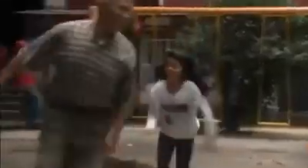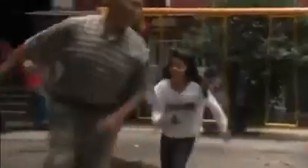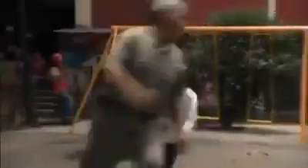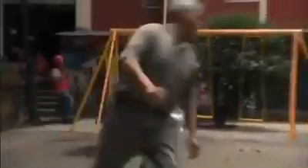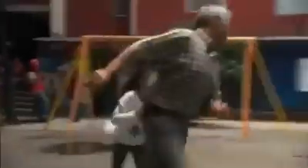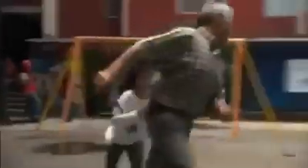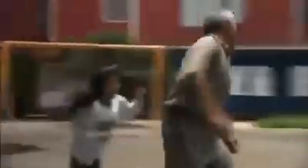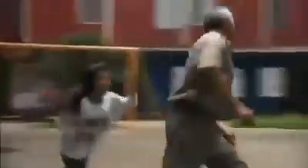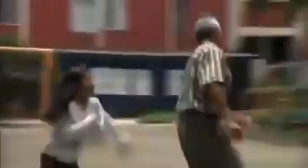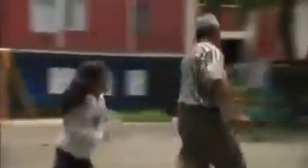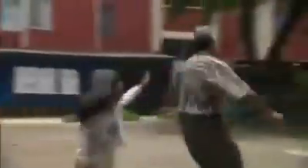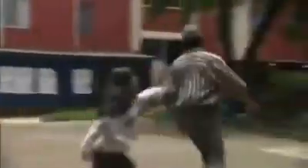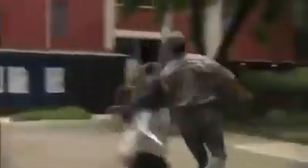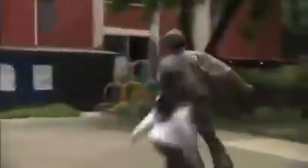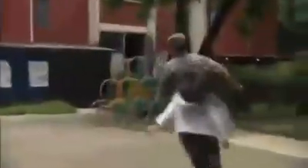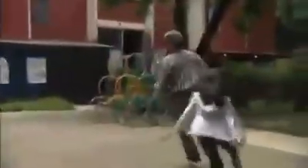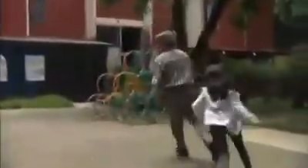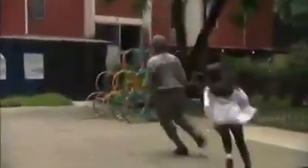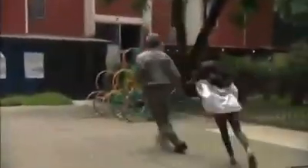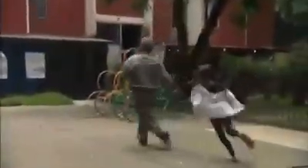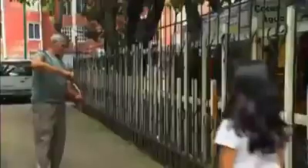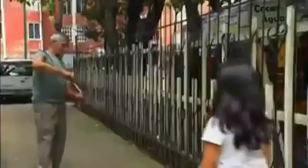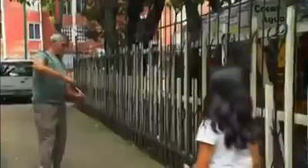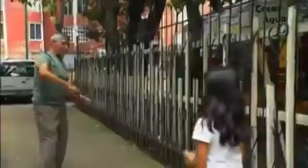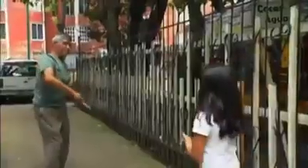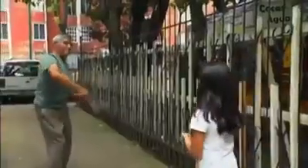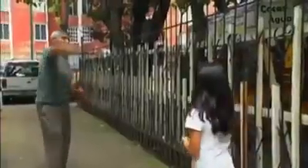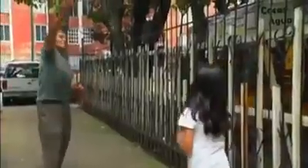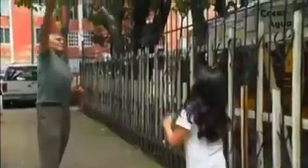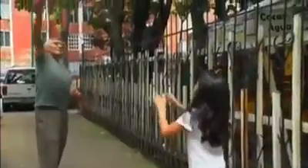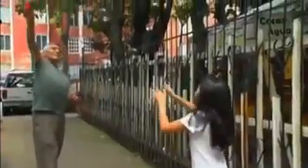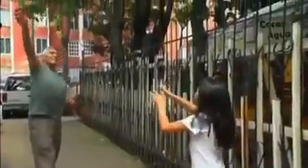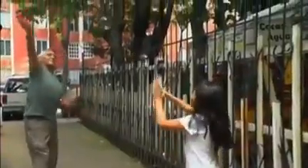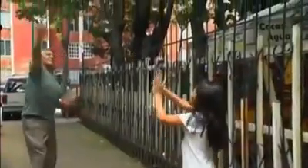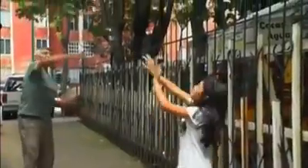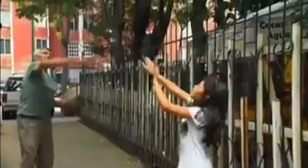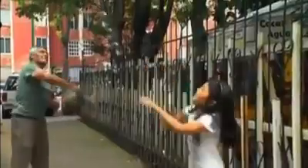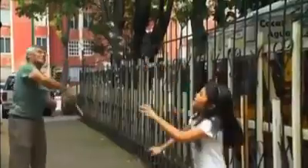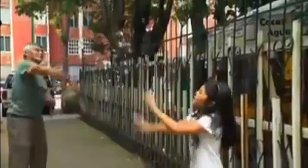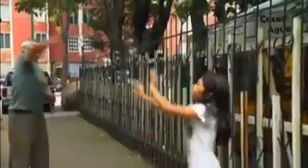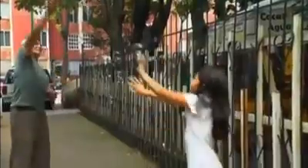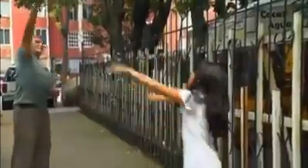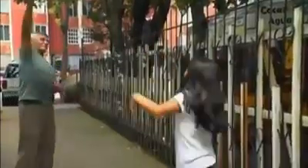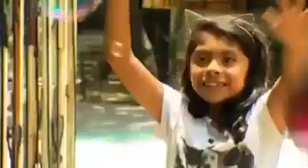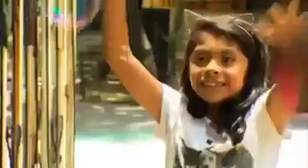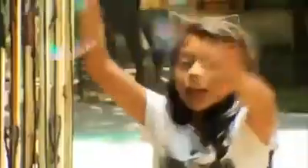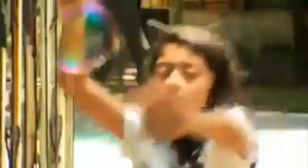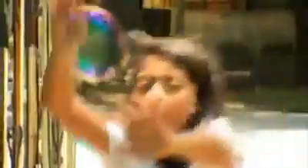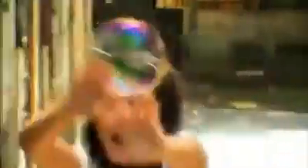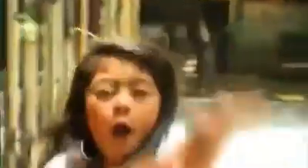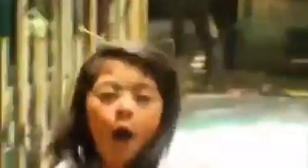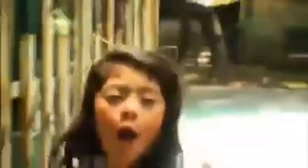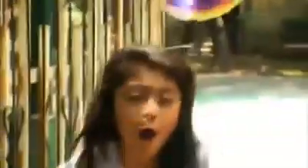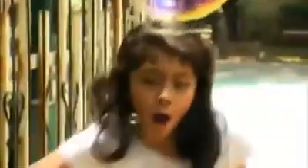Juego con mi abuelito a las atrapadas, a las burbujas.